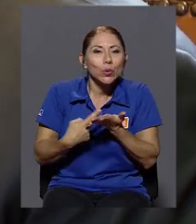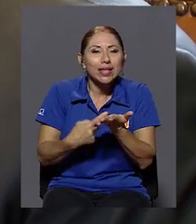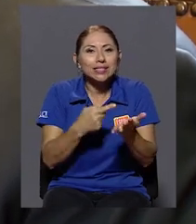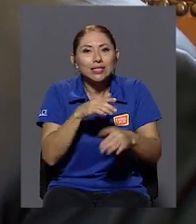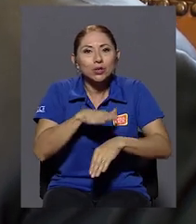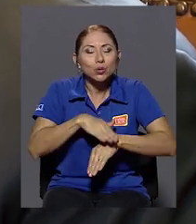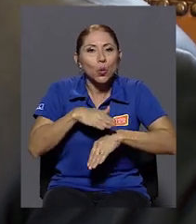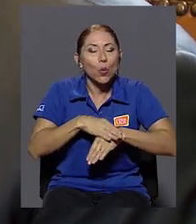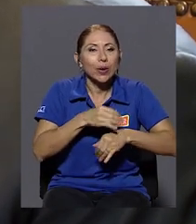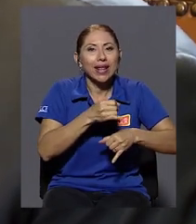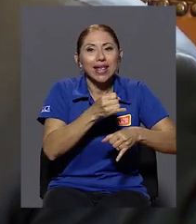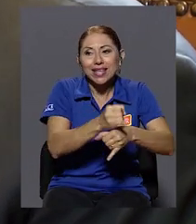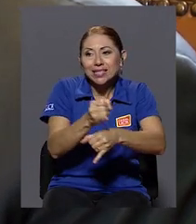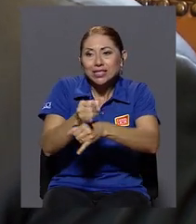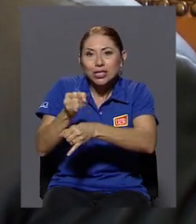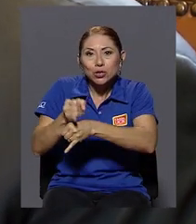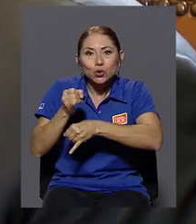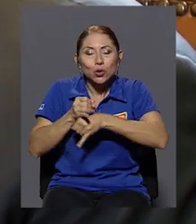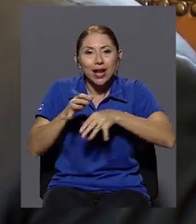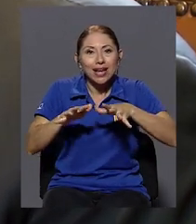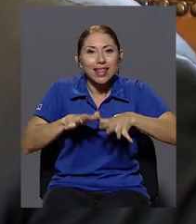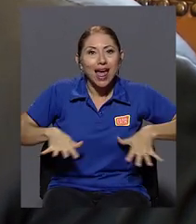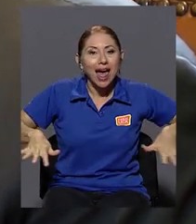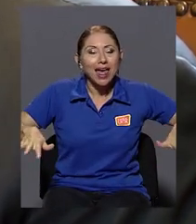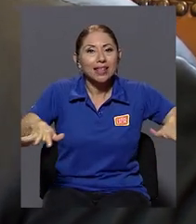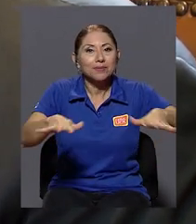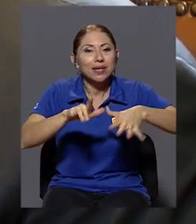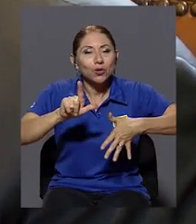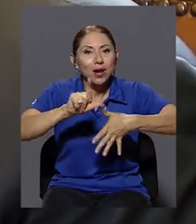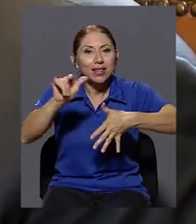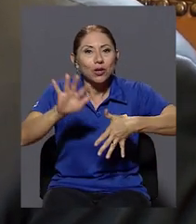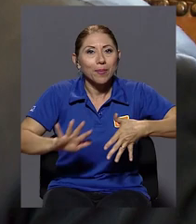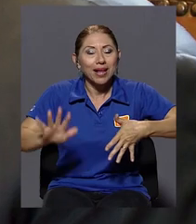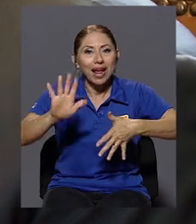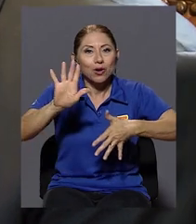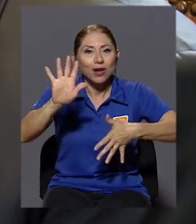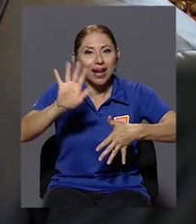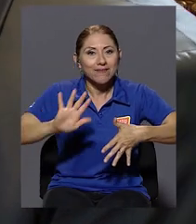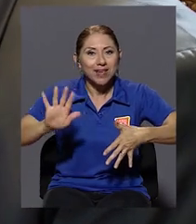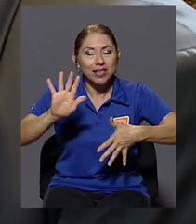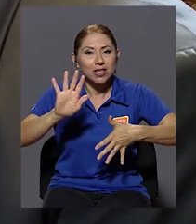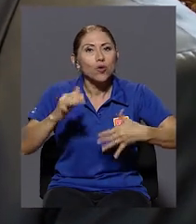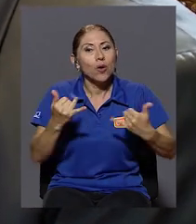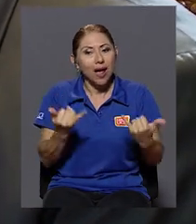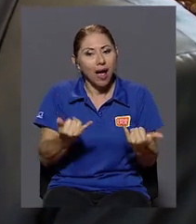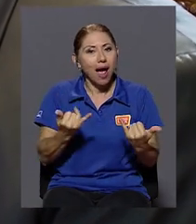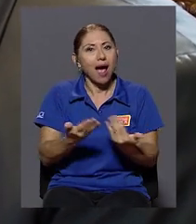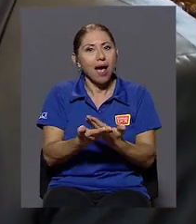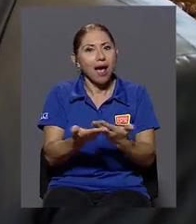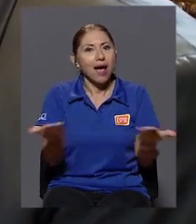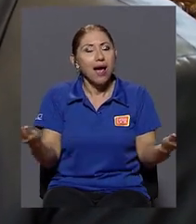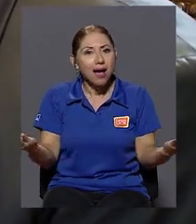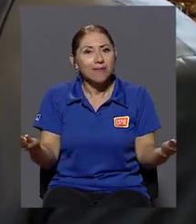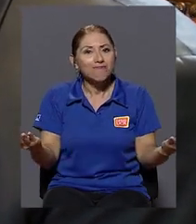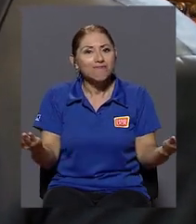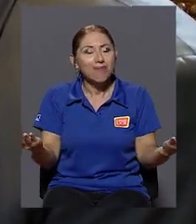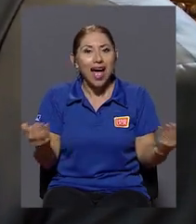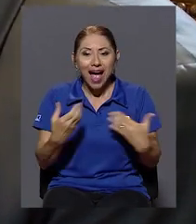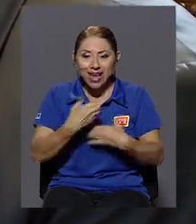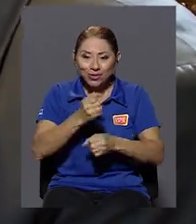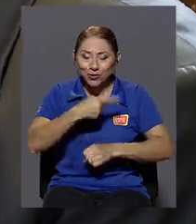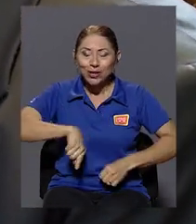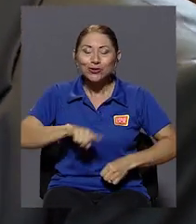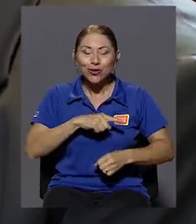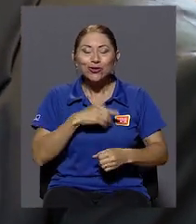institucionalidad de este espacio latinoamericano y caribeño, ha despertado, creo que nos ha abierto